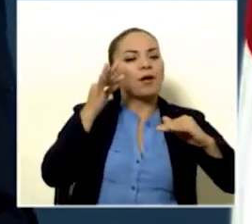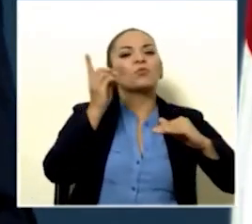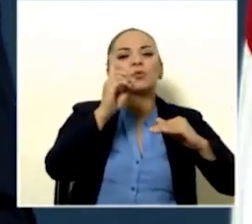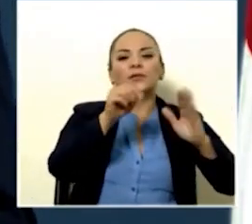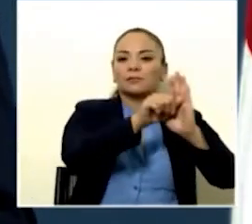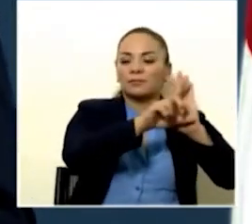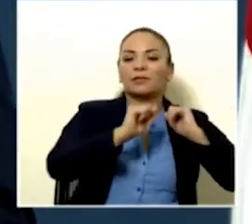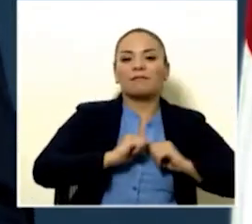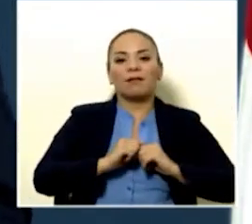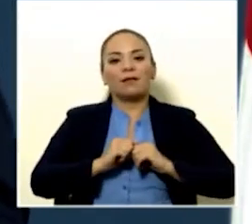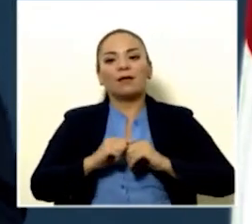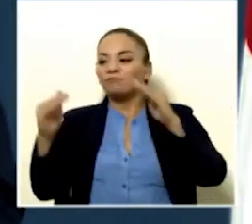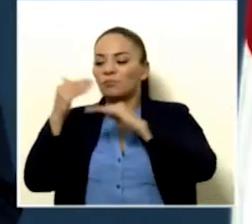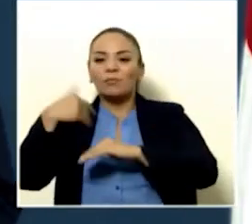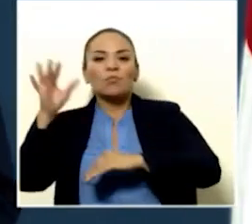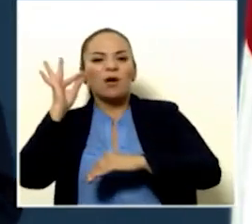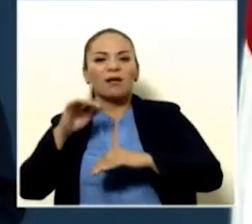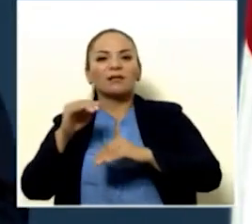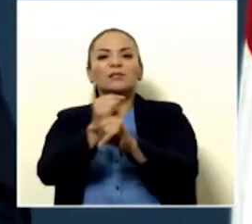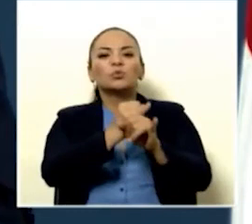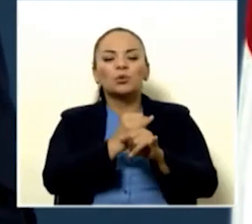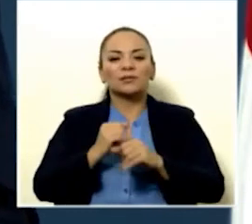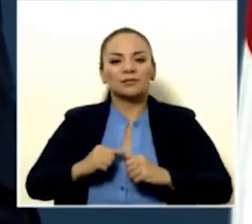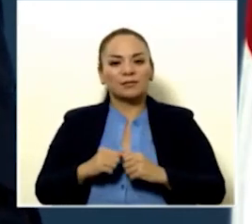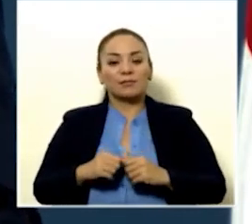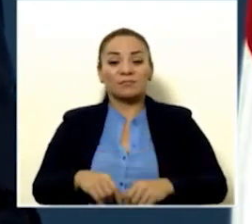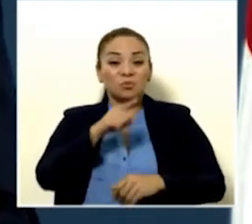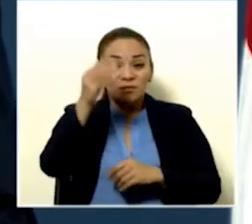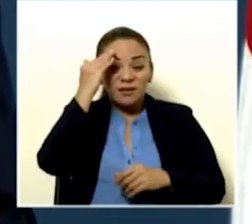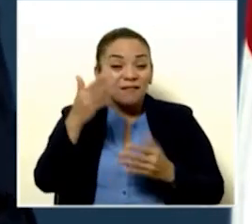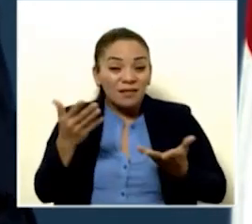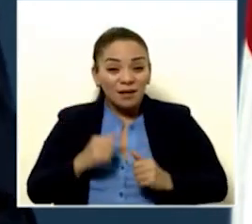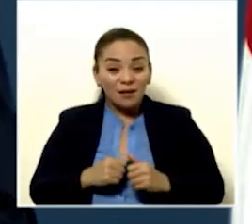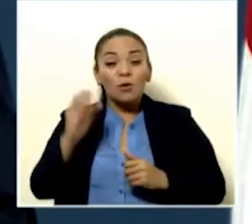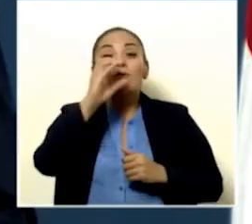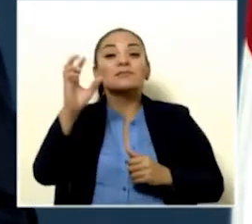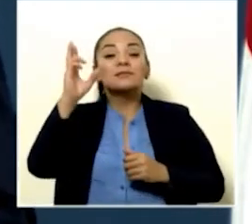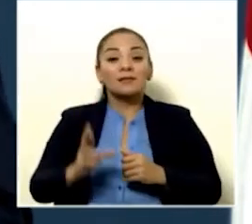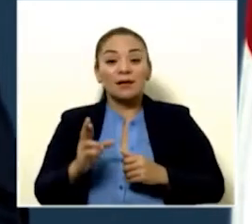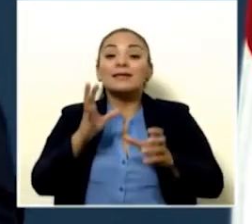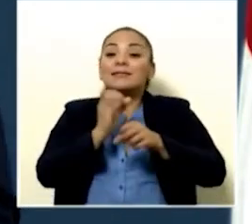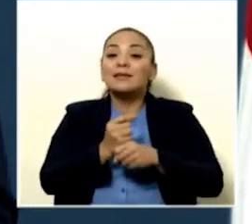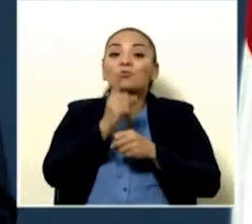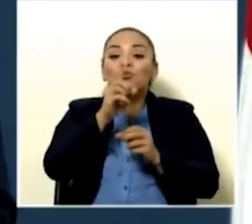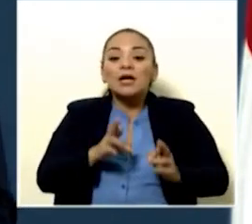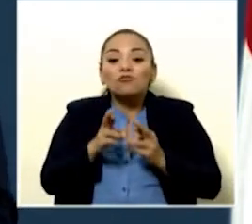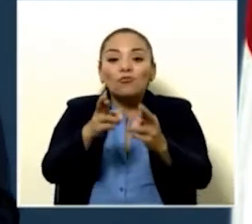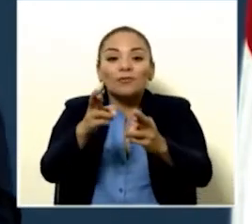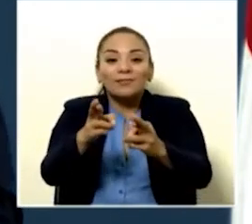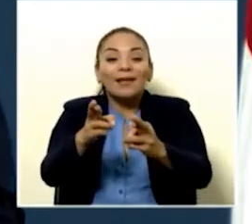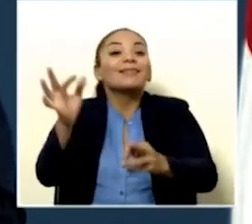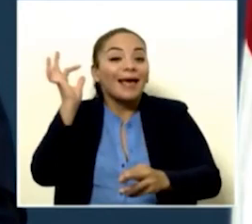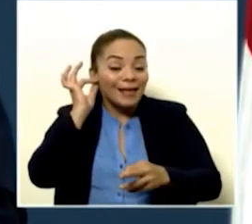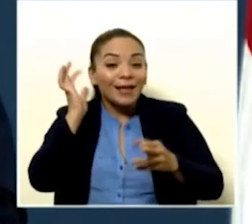instituciones autónomas. ¿Sabe qué? En Costa Rica lanzamos una ruta del género que se